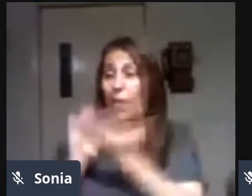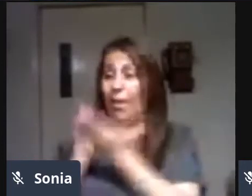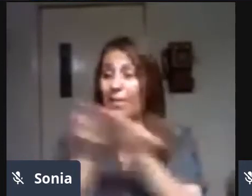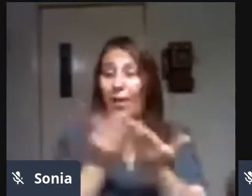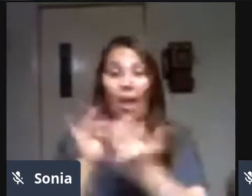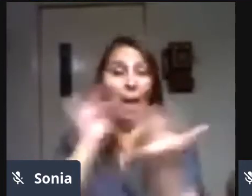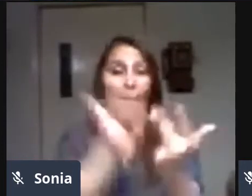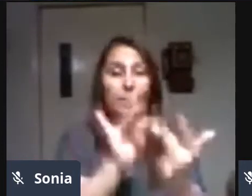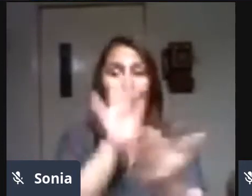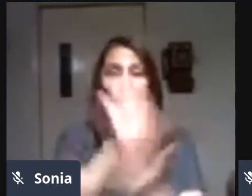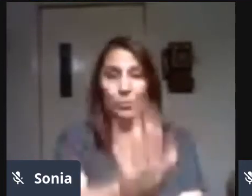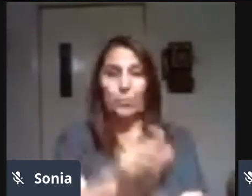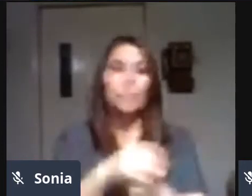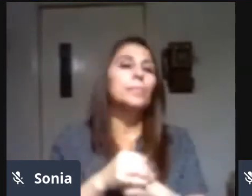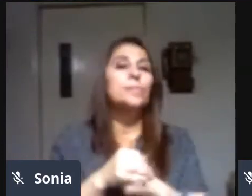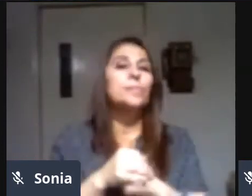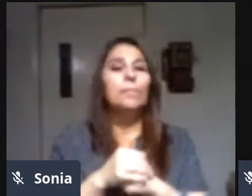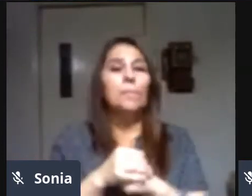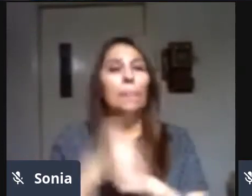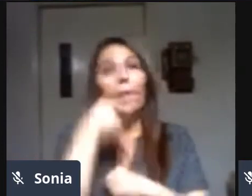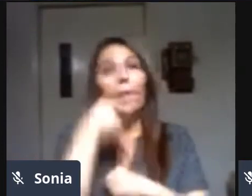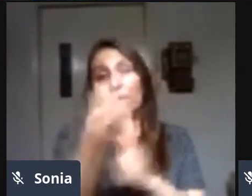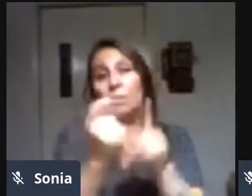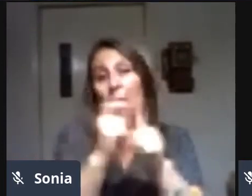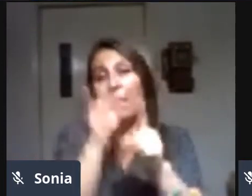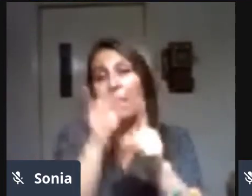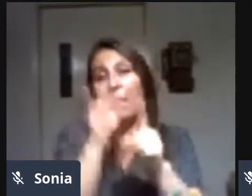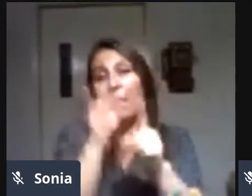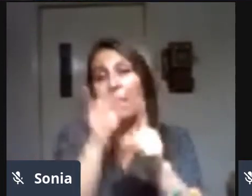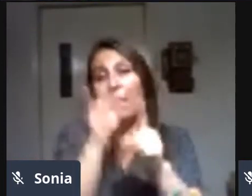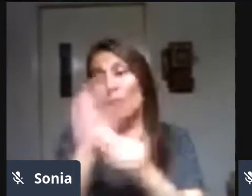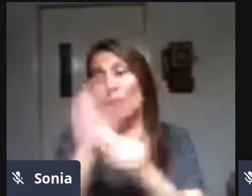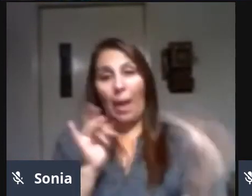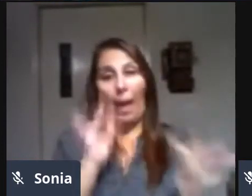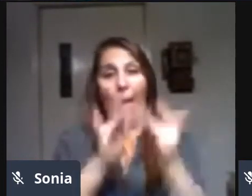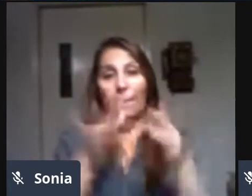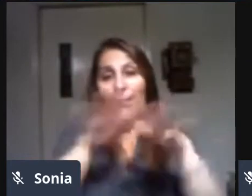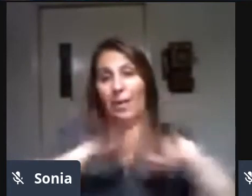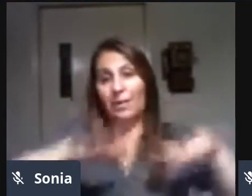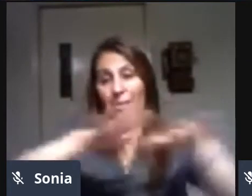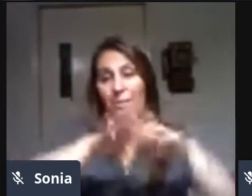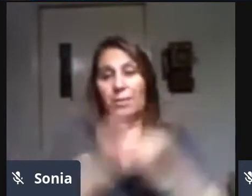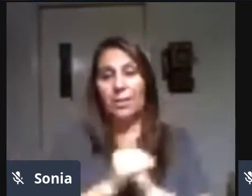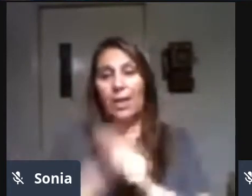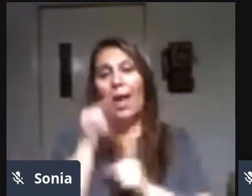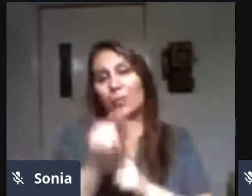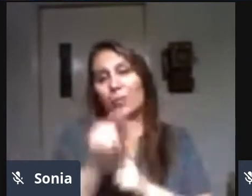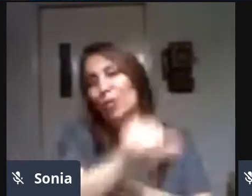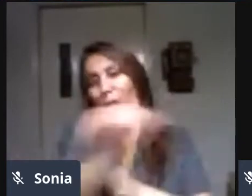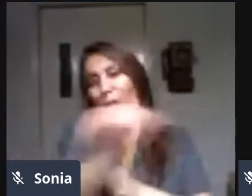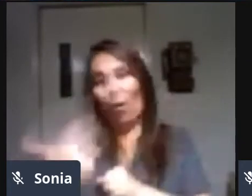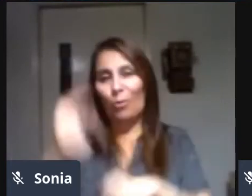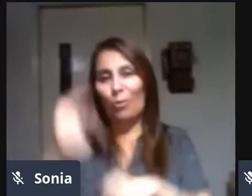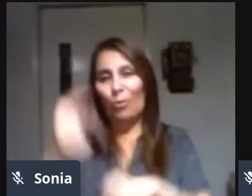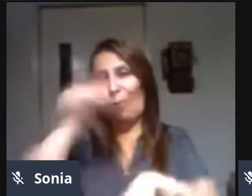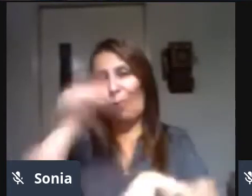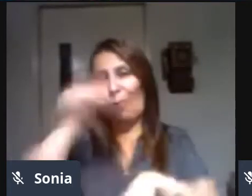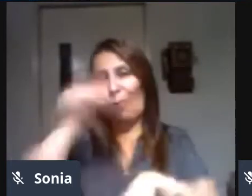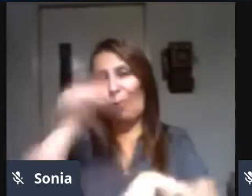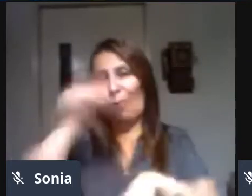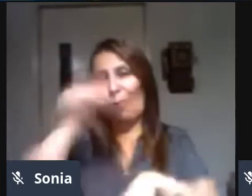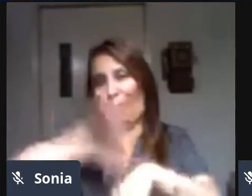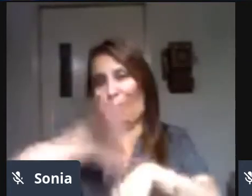literaria en ese campo buenos ameritaría a otro espacio pero después de wine